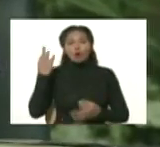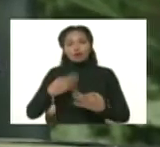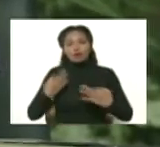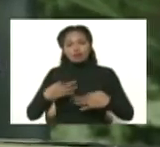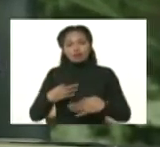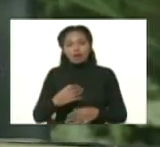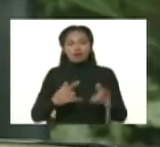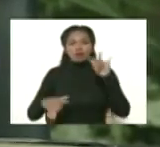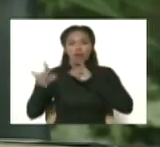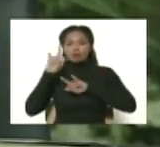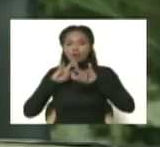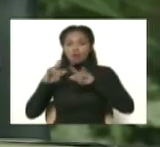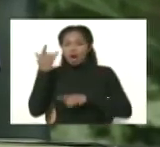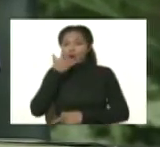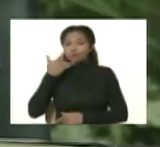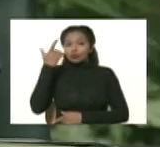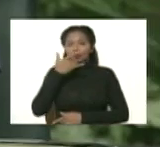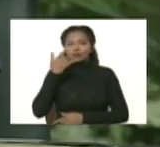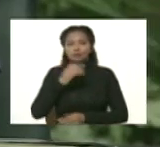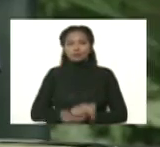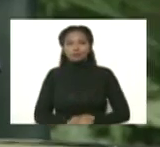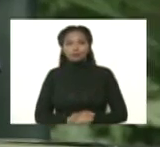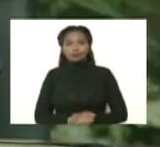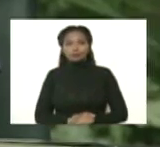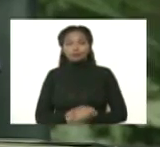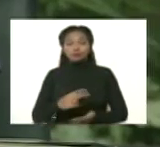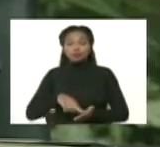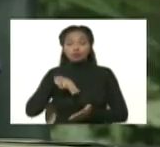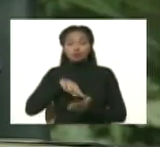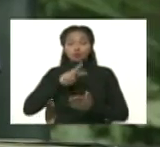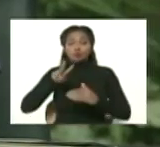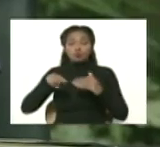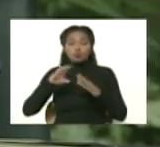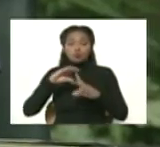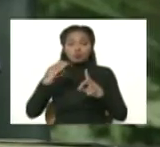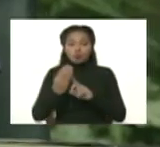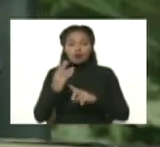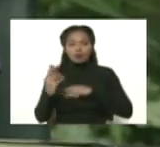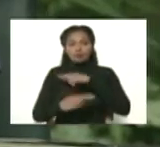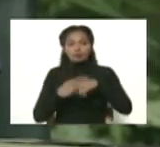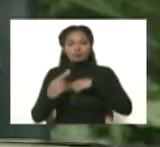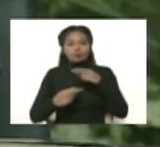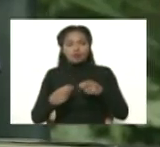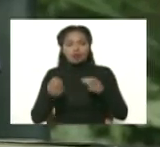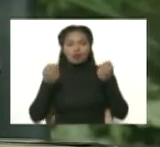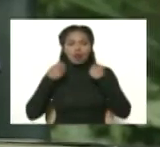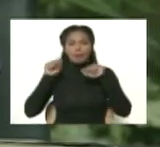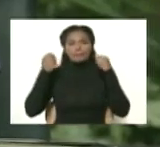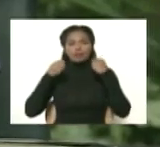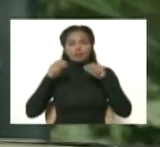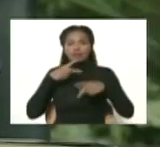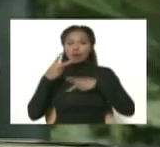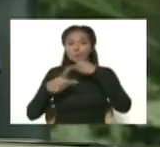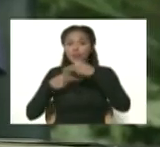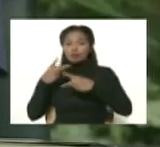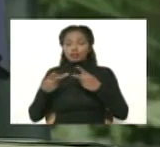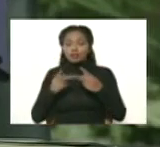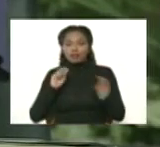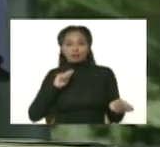y afrodescendientes. El salto cultural y revolucionario en las prácticas y políticas para